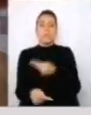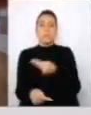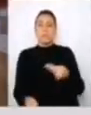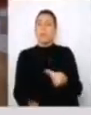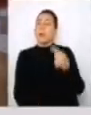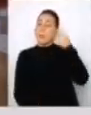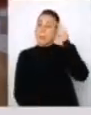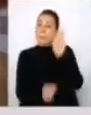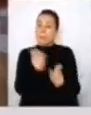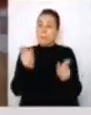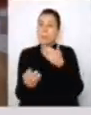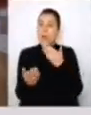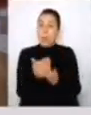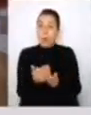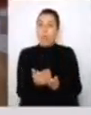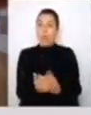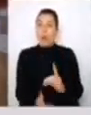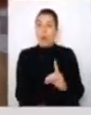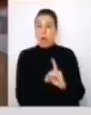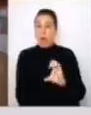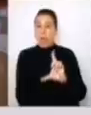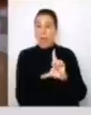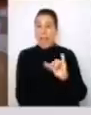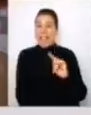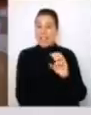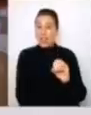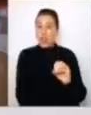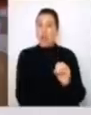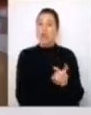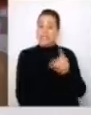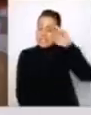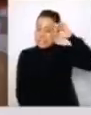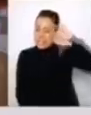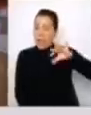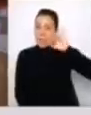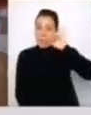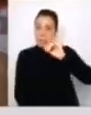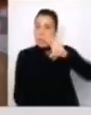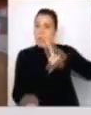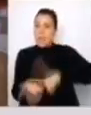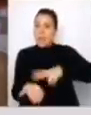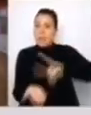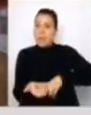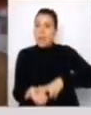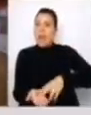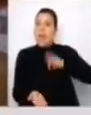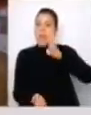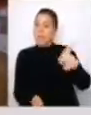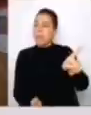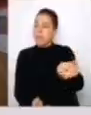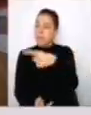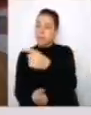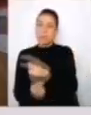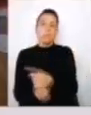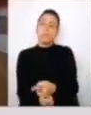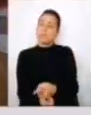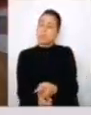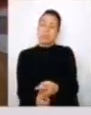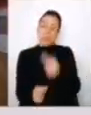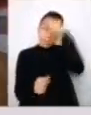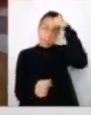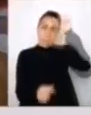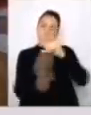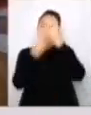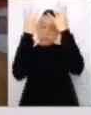sepa que efectivamente va a tener que pagar el precio por el mismo nosotros